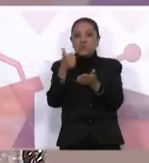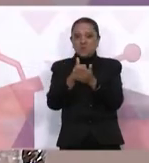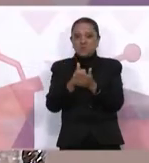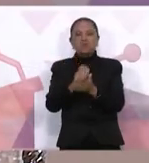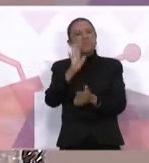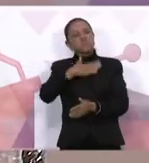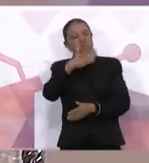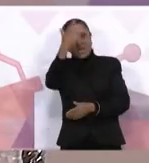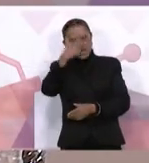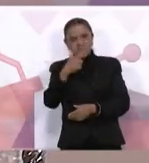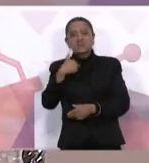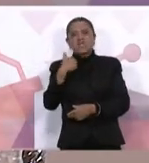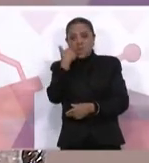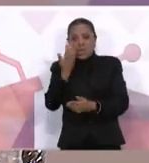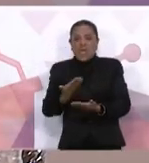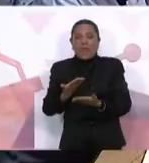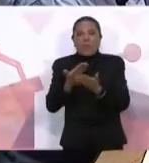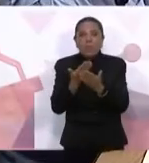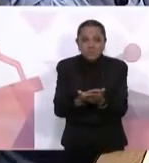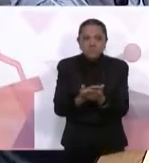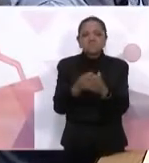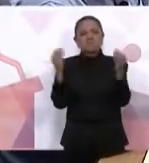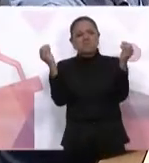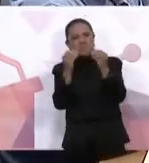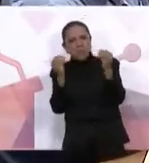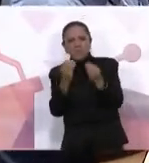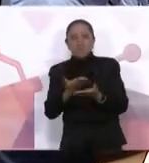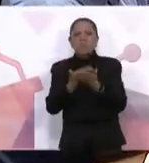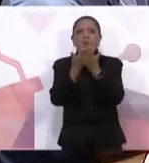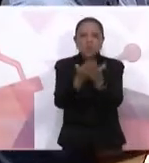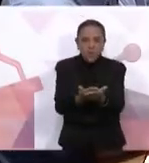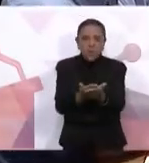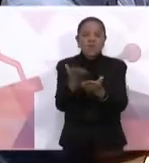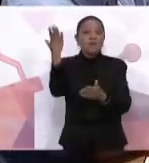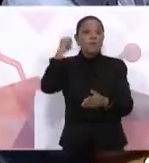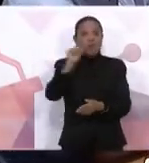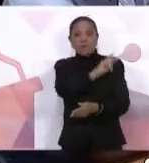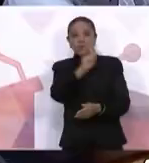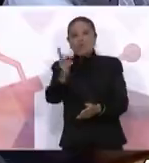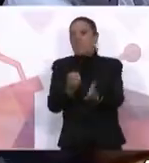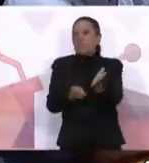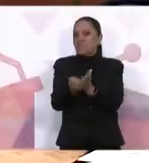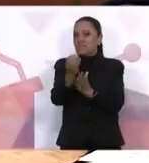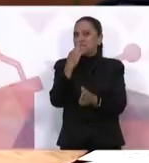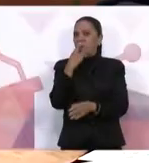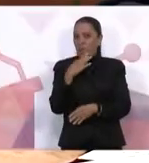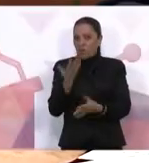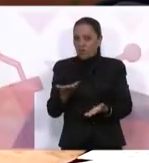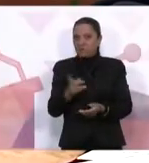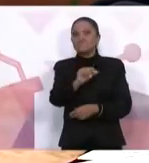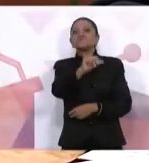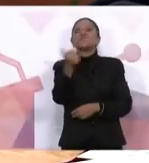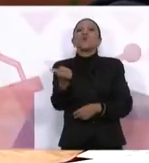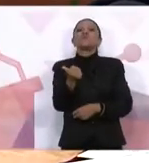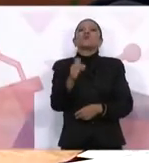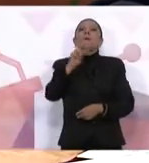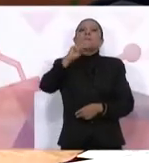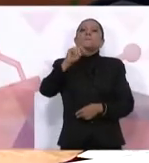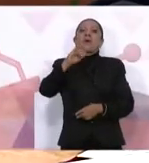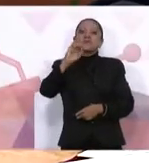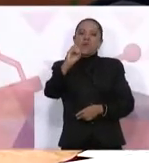de que morelos decida lo mejor buenas noches también para mario rojas salva el es el candidato del partido humanista muy buenas noches